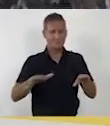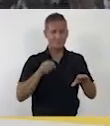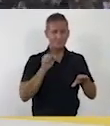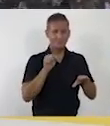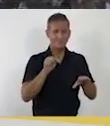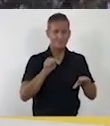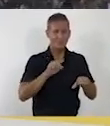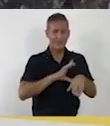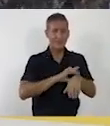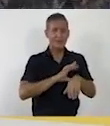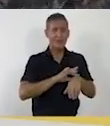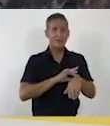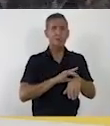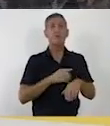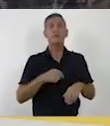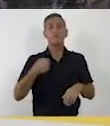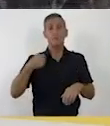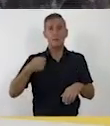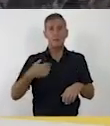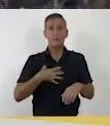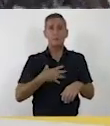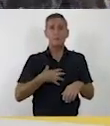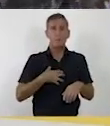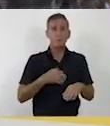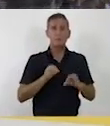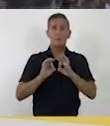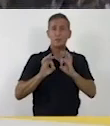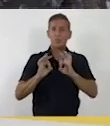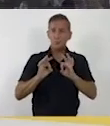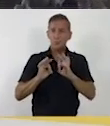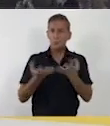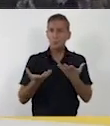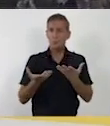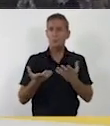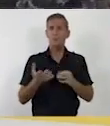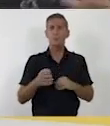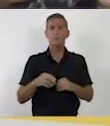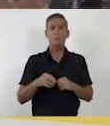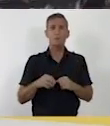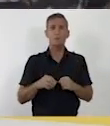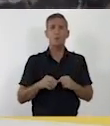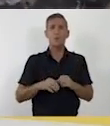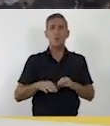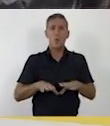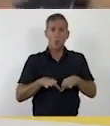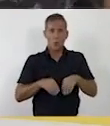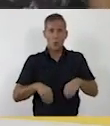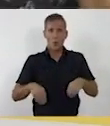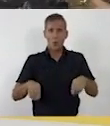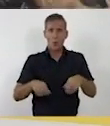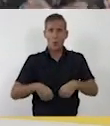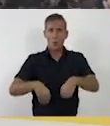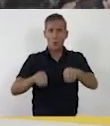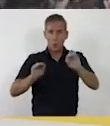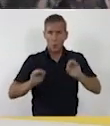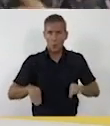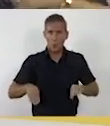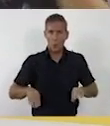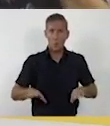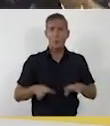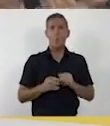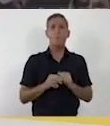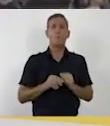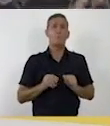no sabemos si hemos tenido a veces todas las precauciones cuando llegamos de la calle, que debemos tener un paño húmedo en el piso, mojar los